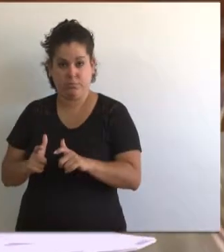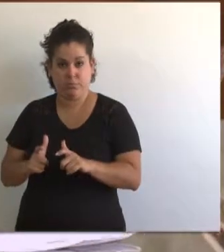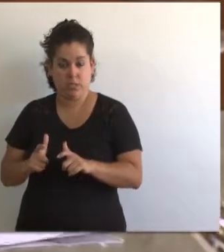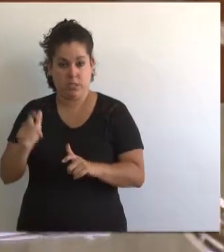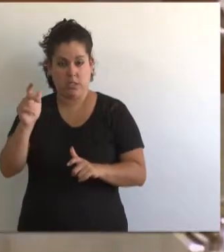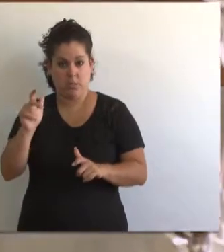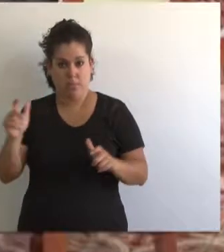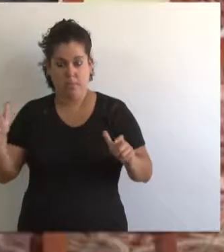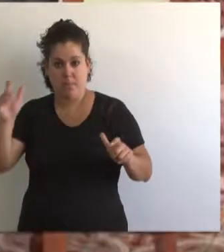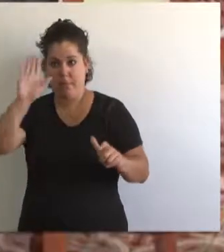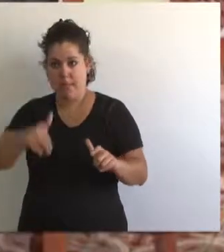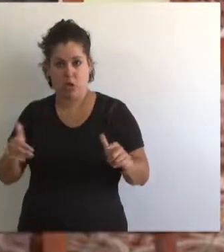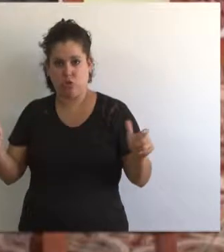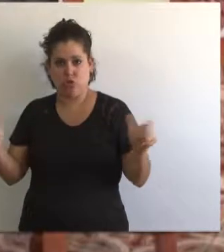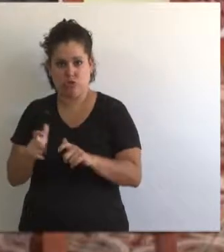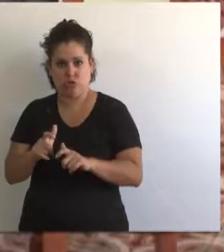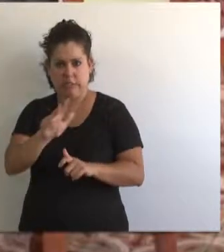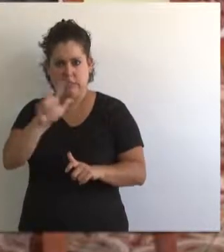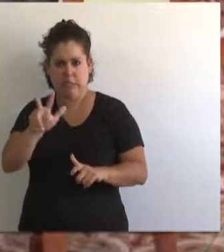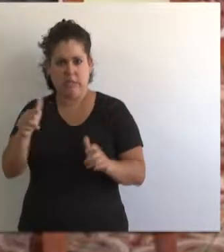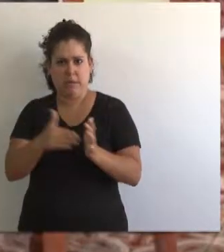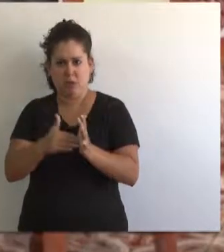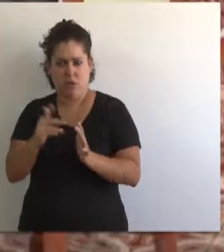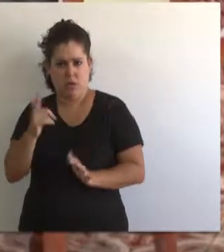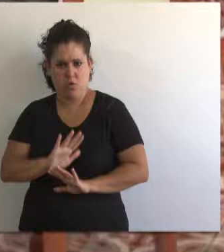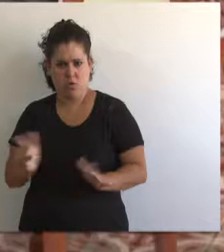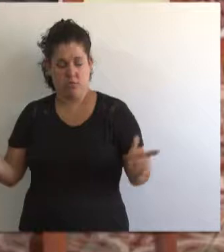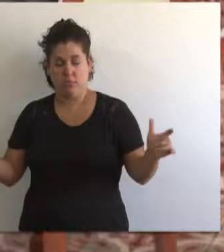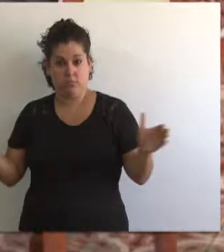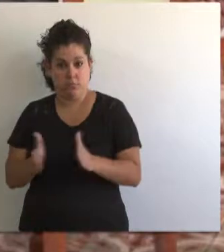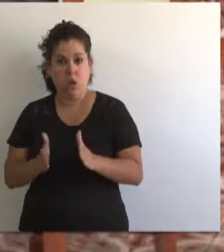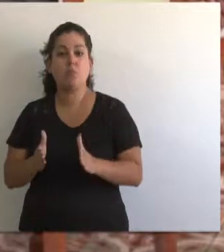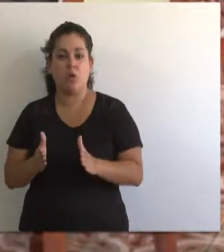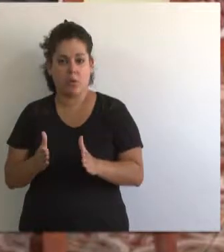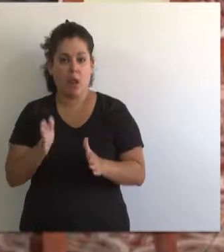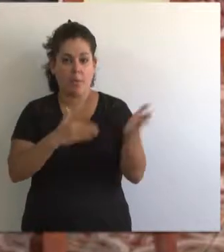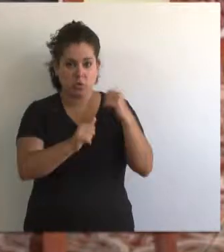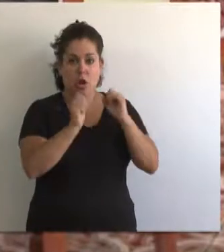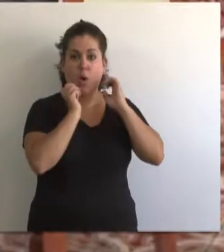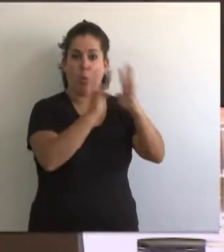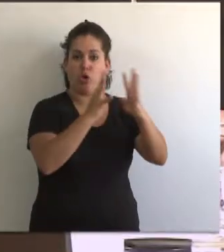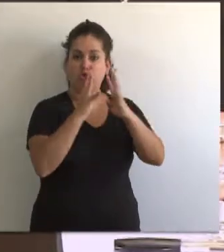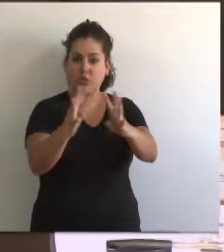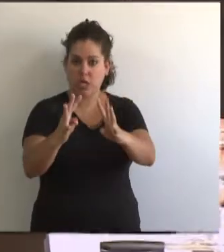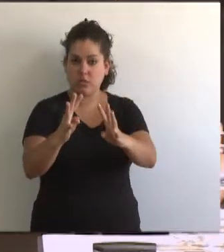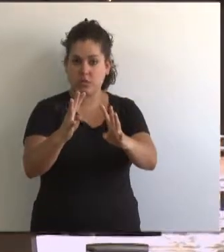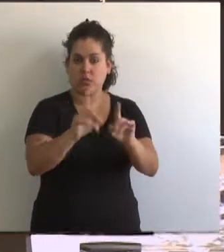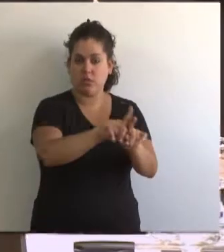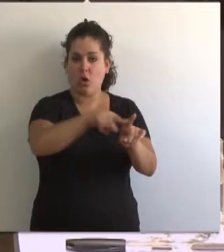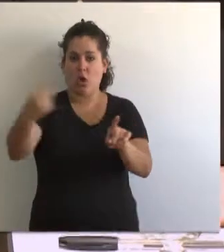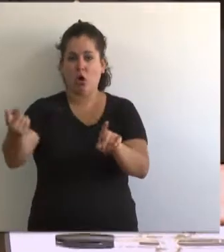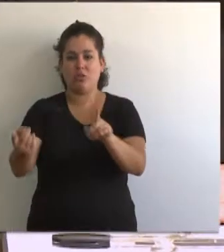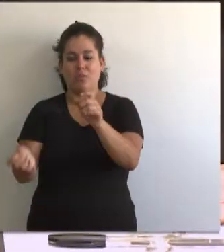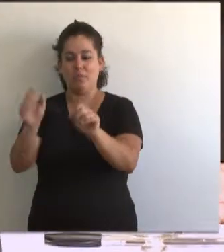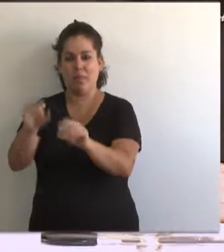llegamos a 33 millones, de los cuales 31 millones y fracción son bosques nativos y 1 millón y fracción